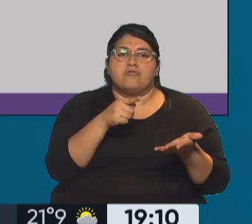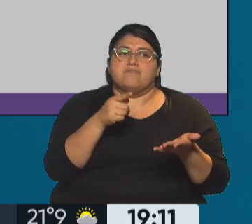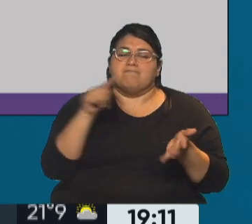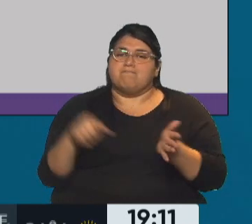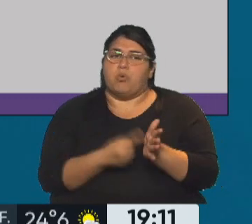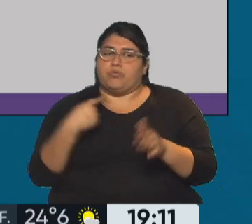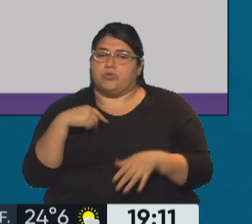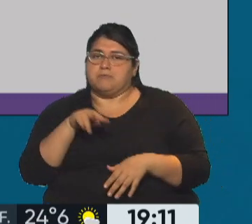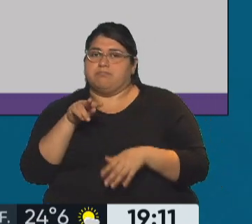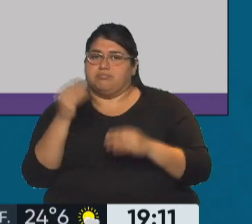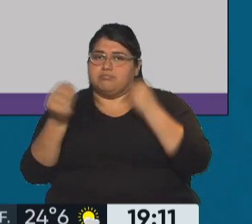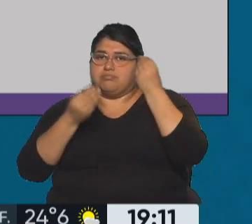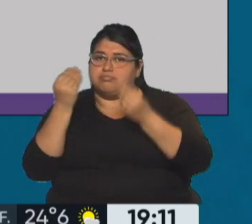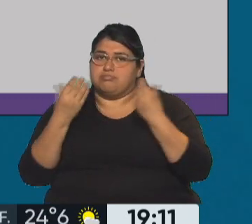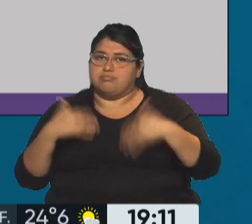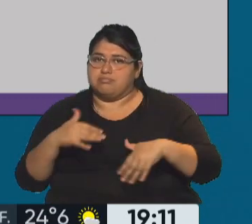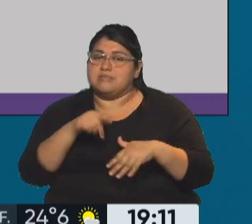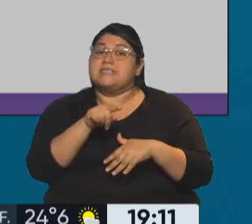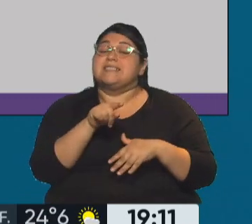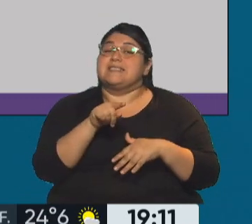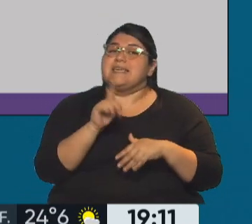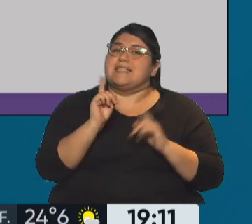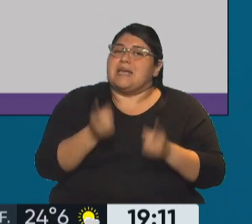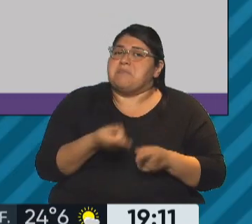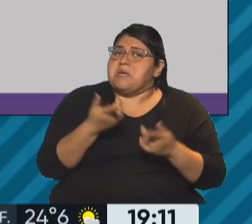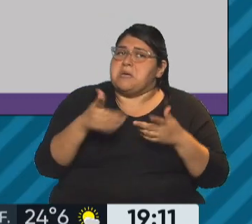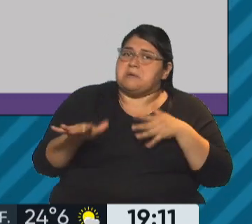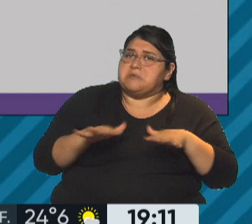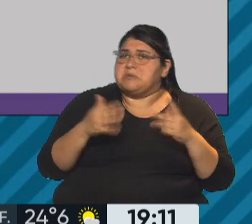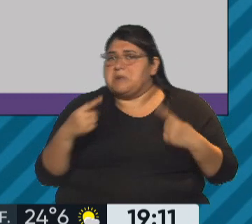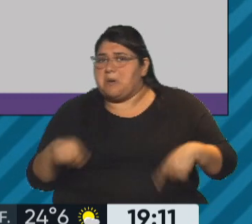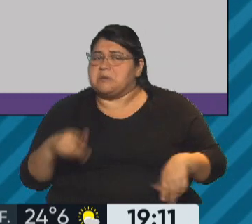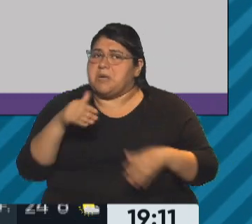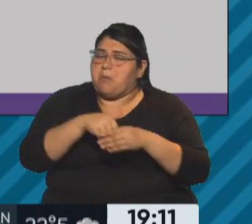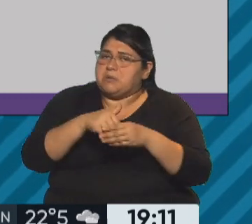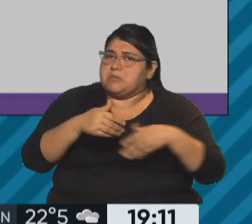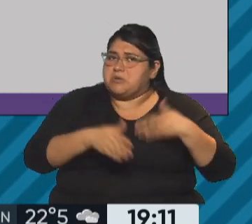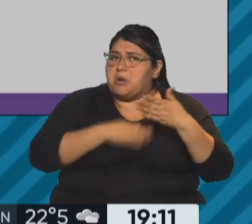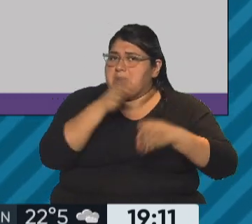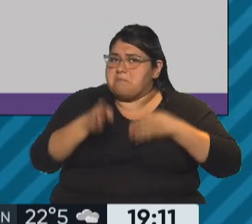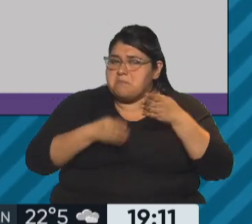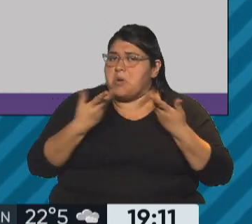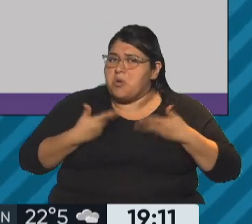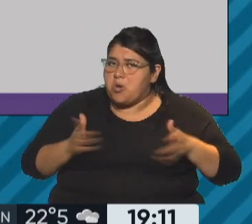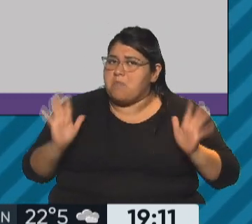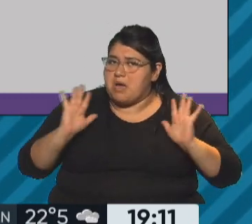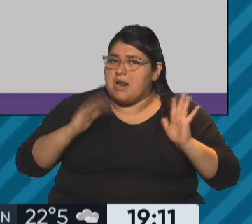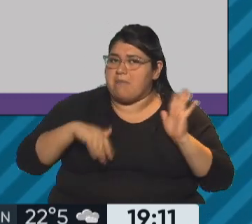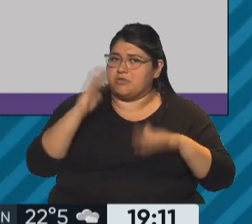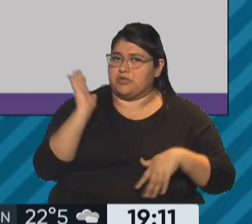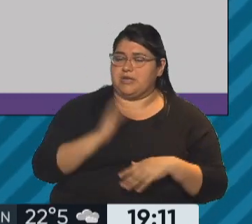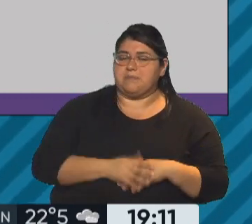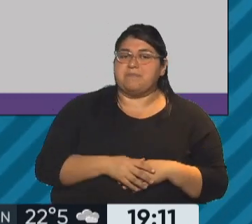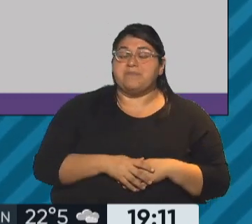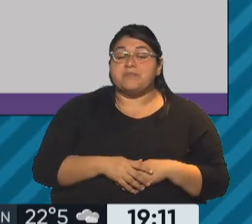preocupado pero en general los comicios se han dado con total normalidad y tranquilidad flor te vamos a consultar en un ratito nada más porque al respecto lo que